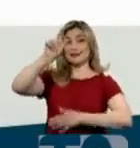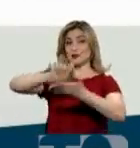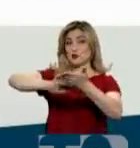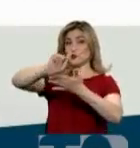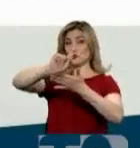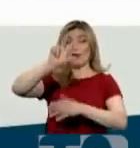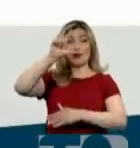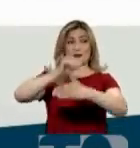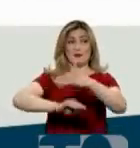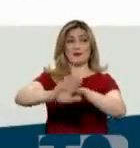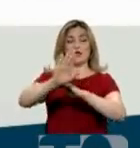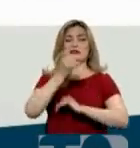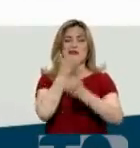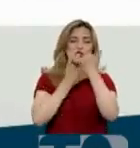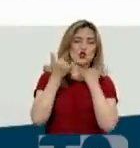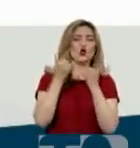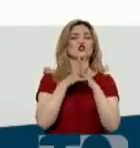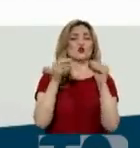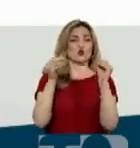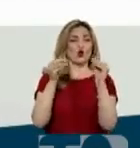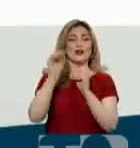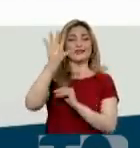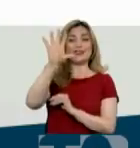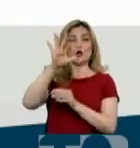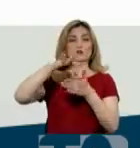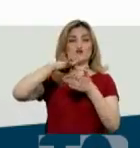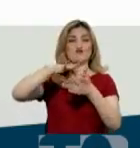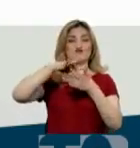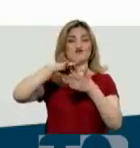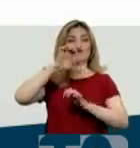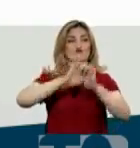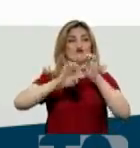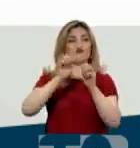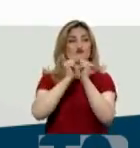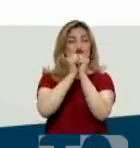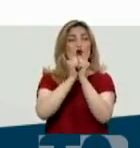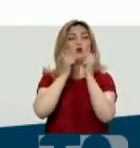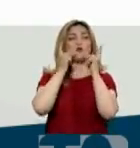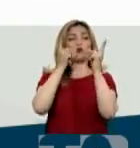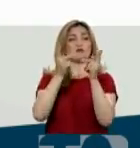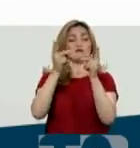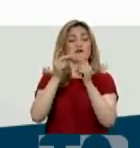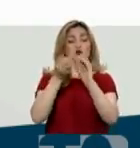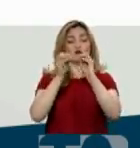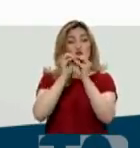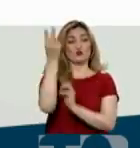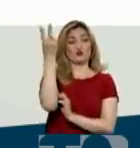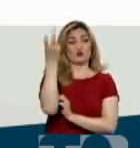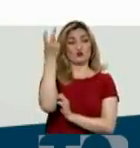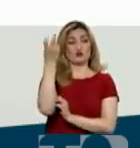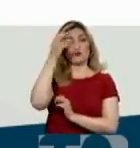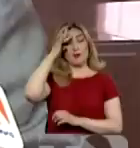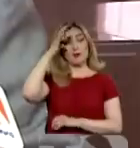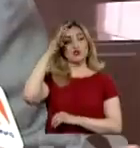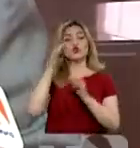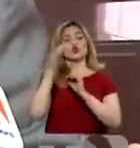3 enviadas a subsanar y 5 pendientes entre las calificadas está en unidad popular izquierda democrática y la alianza partido socialista